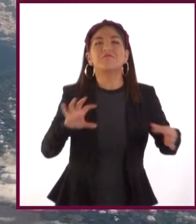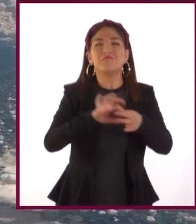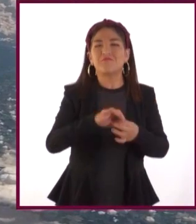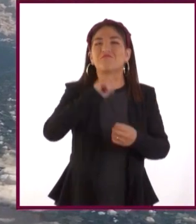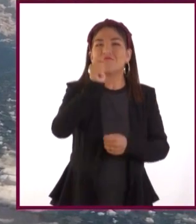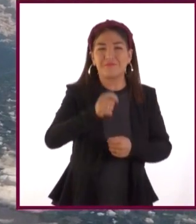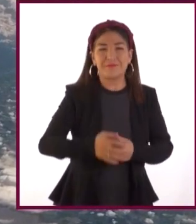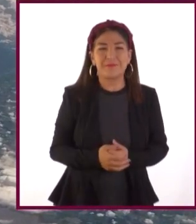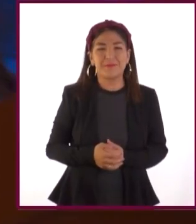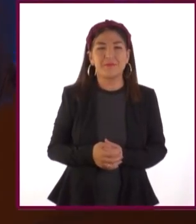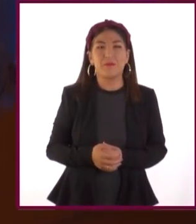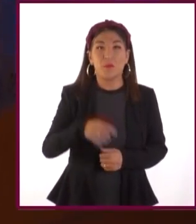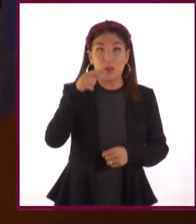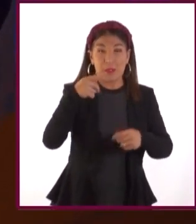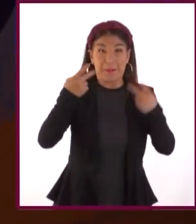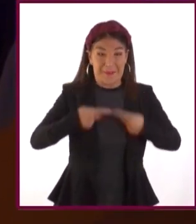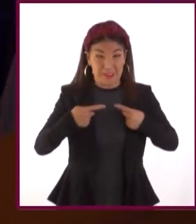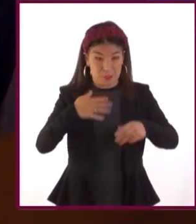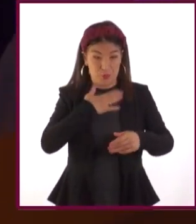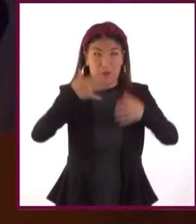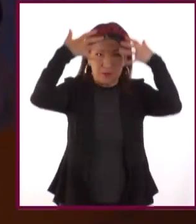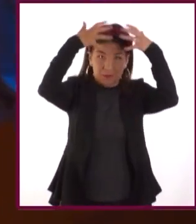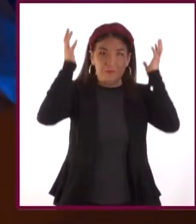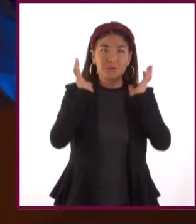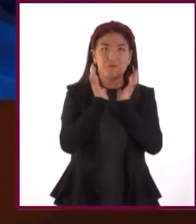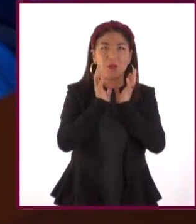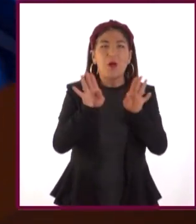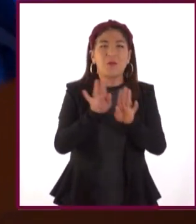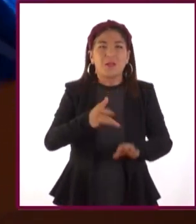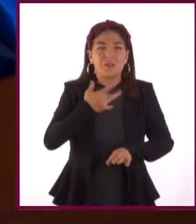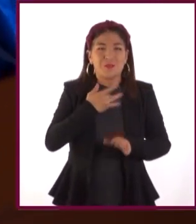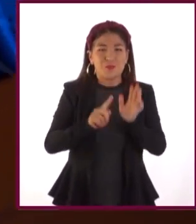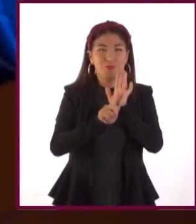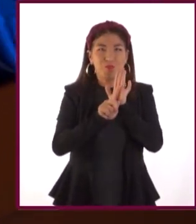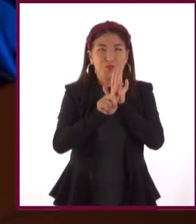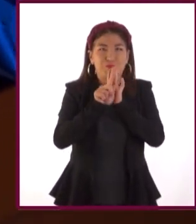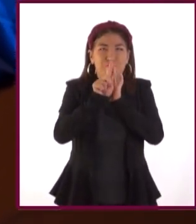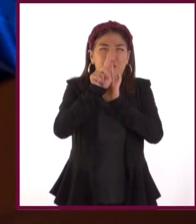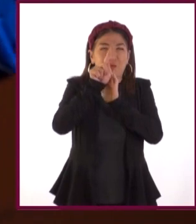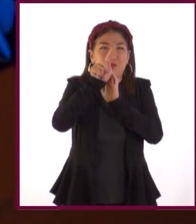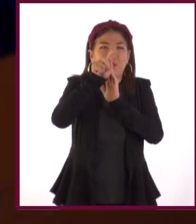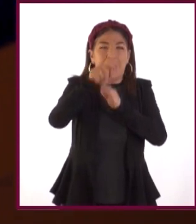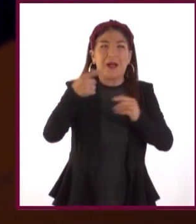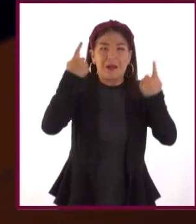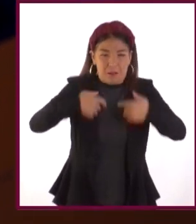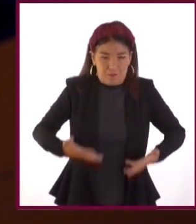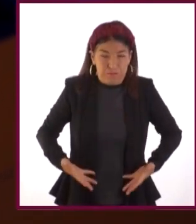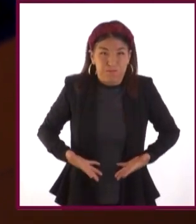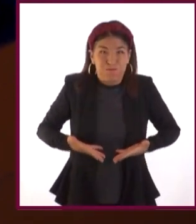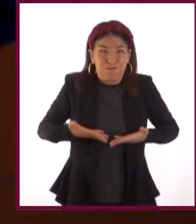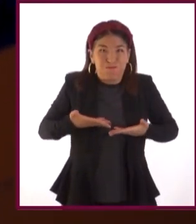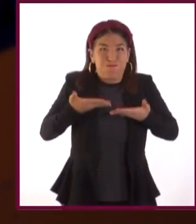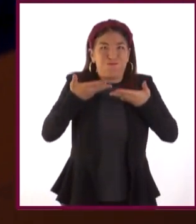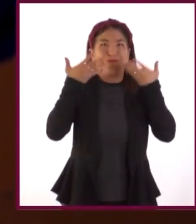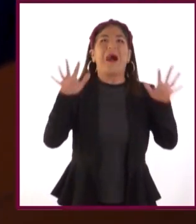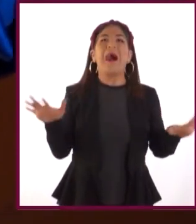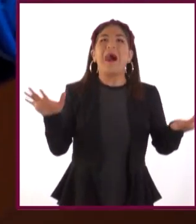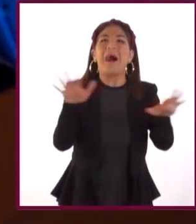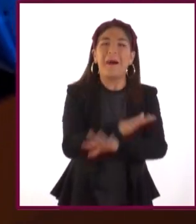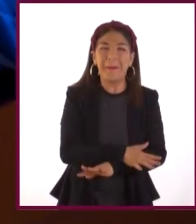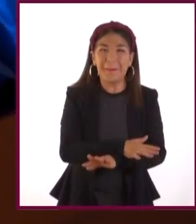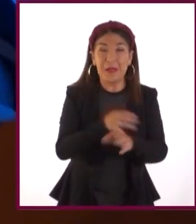de la atracción gravitacional. No podemos escapar de eso. Para poder superar esta barrera, requieres cambiar